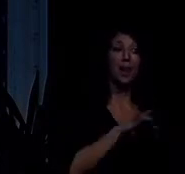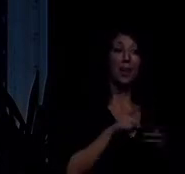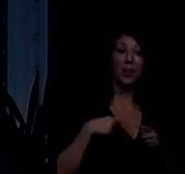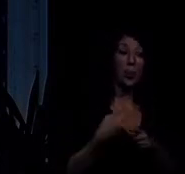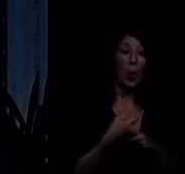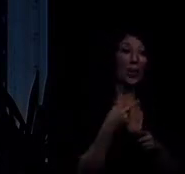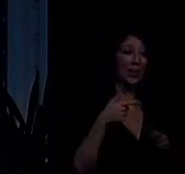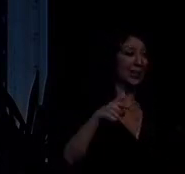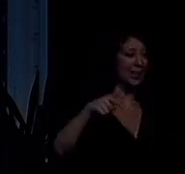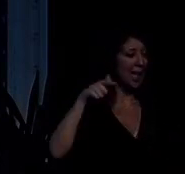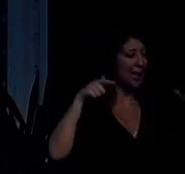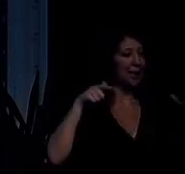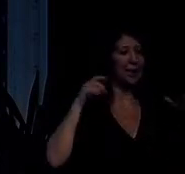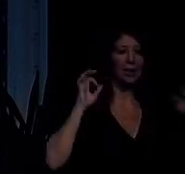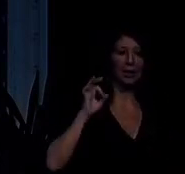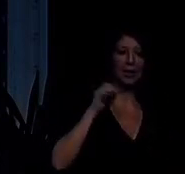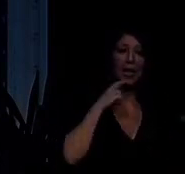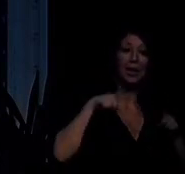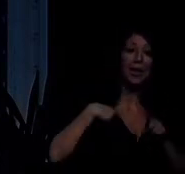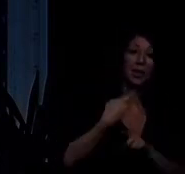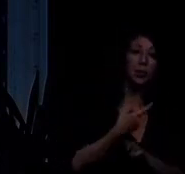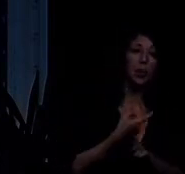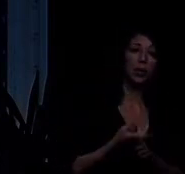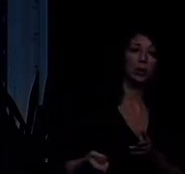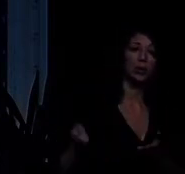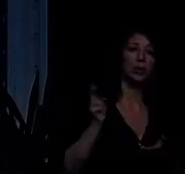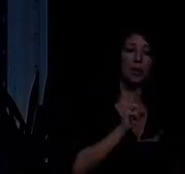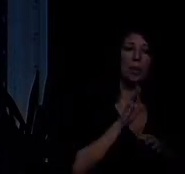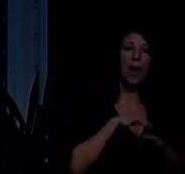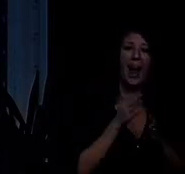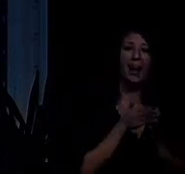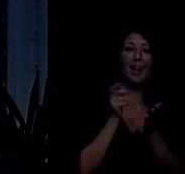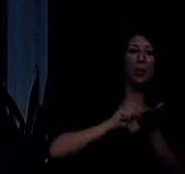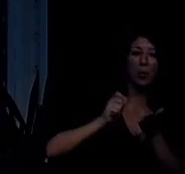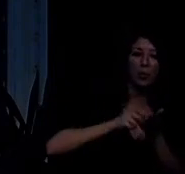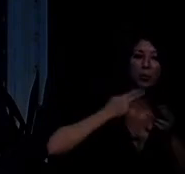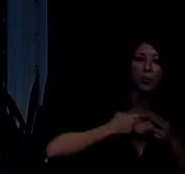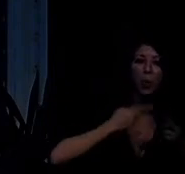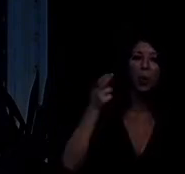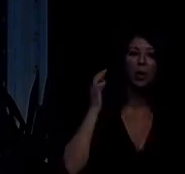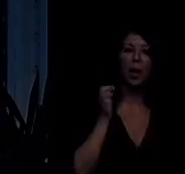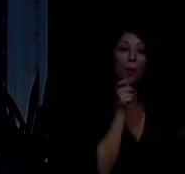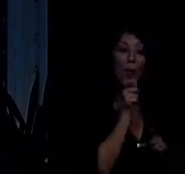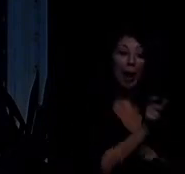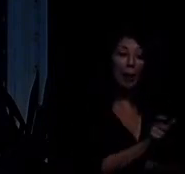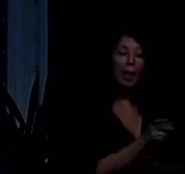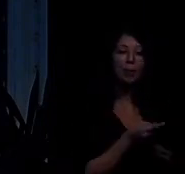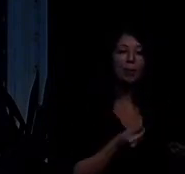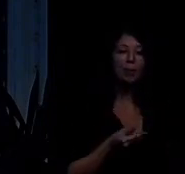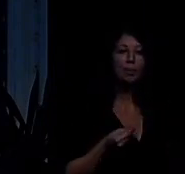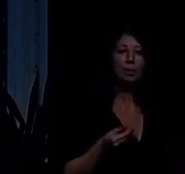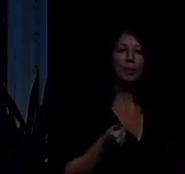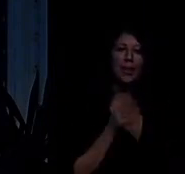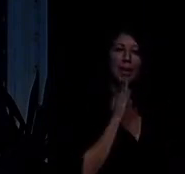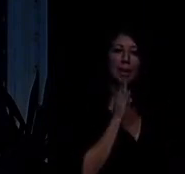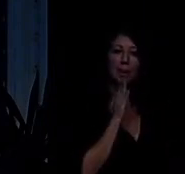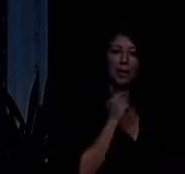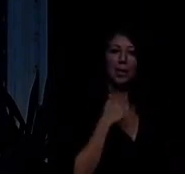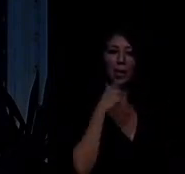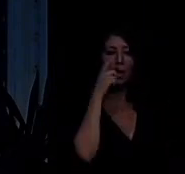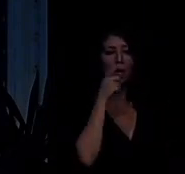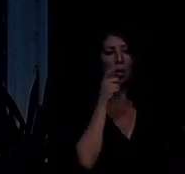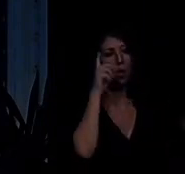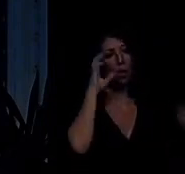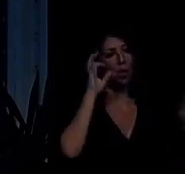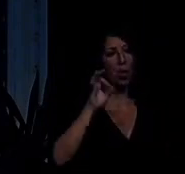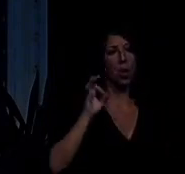cuando hice la tesis, ¿no? Fue después, cuando estaba haciendo la reformulación para publicar el libro, que me di cuenta qué es lo que me pasaba con esta palabra, ¿no? Voy a decir una cosa súper obvia.